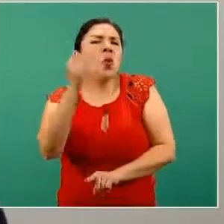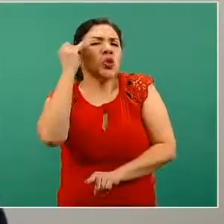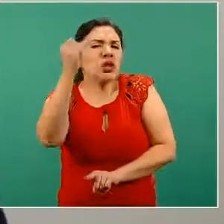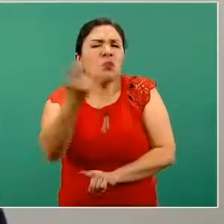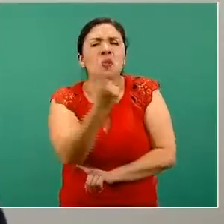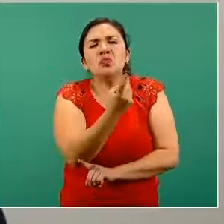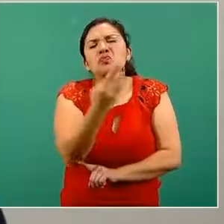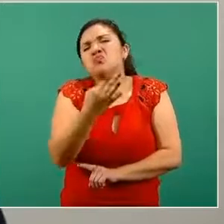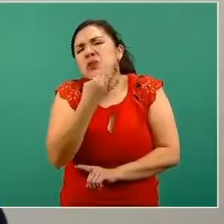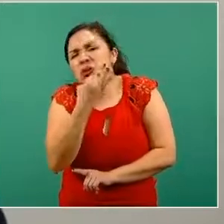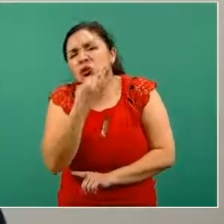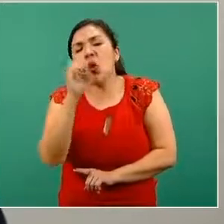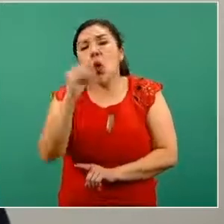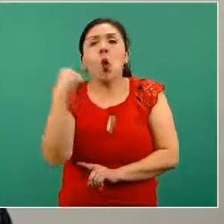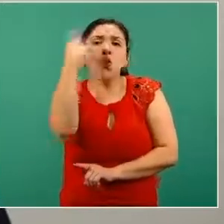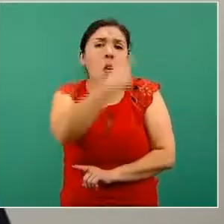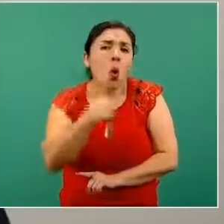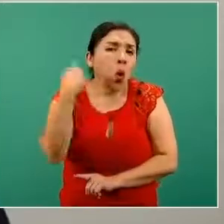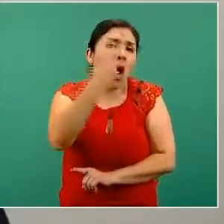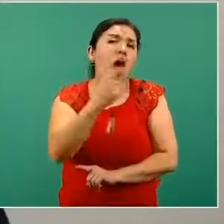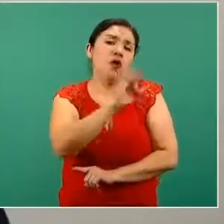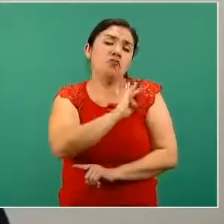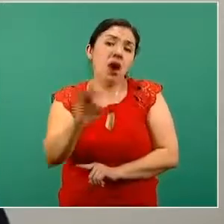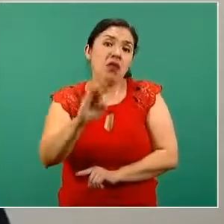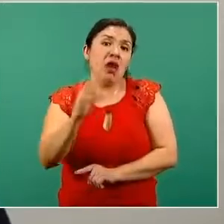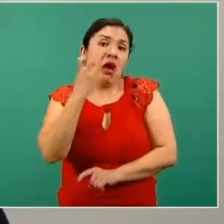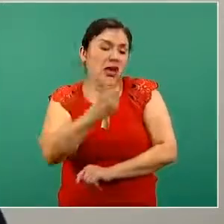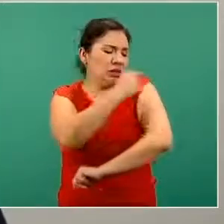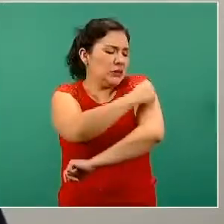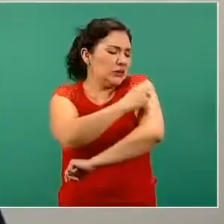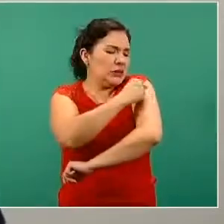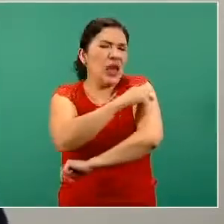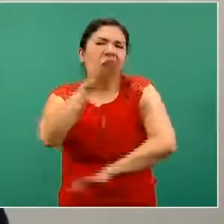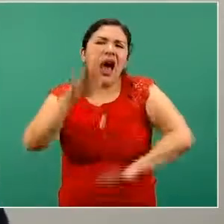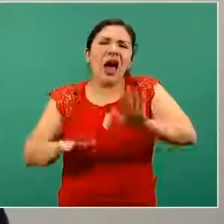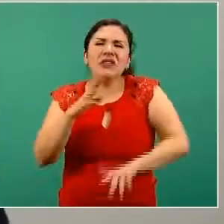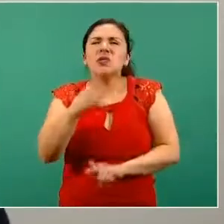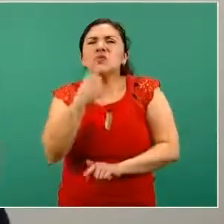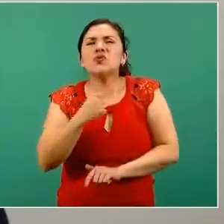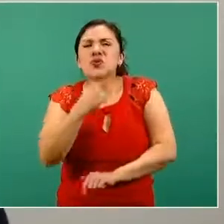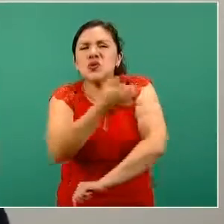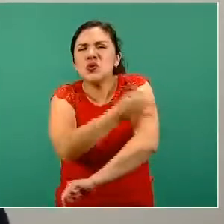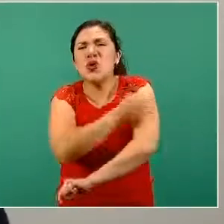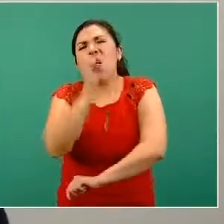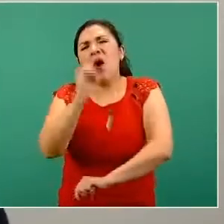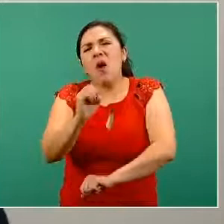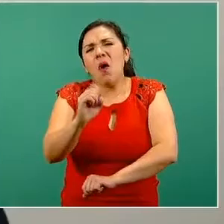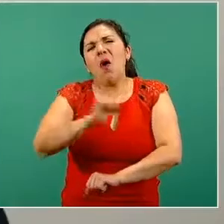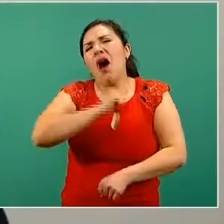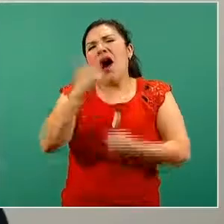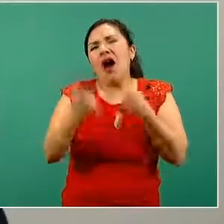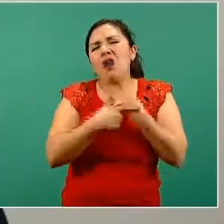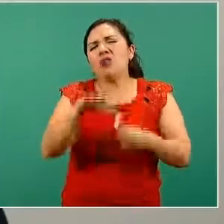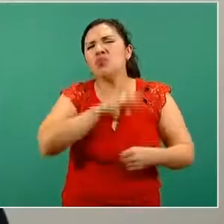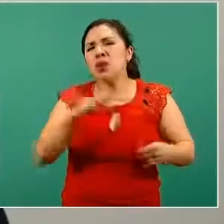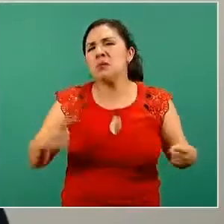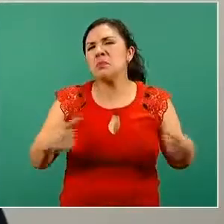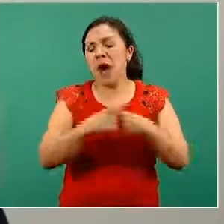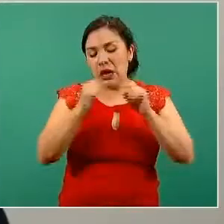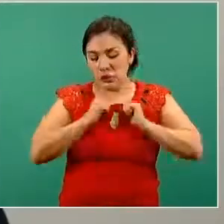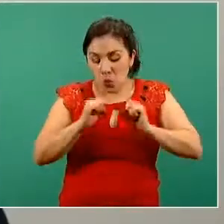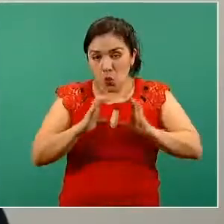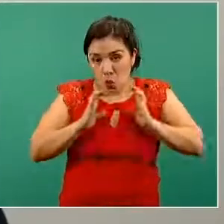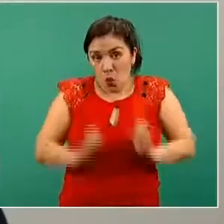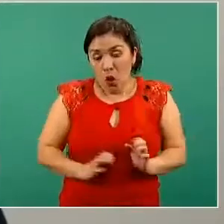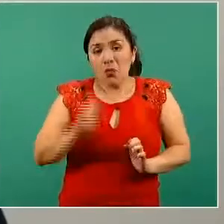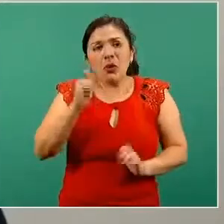inclusive algunas horas. Puede haber una reacción local también en el área o puede también haber alguna reacción sistémica, pero que